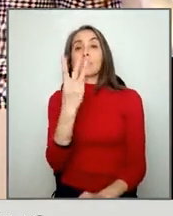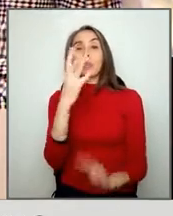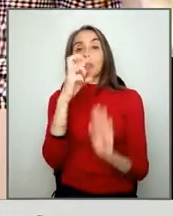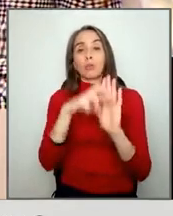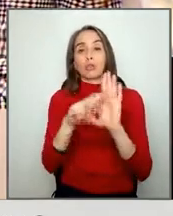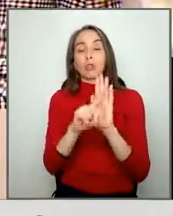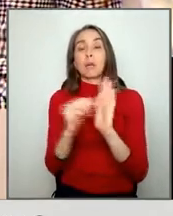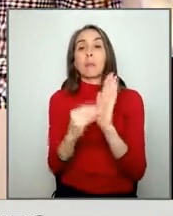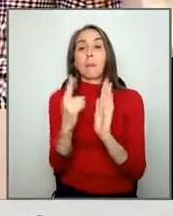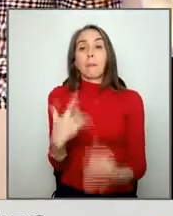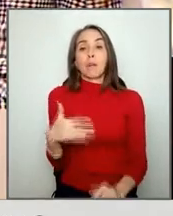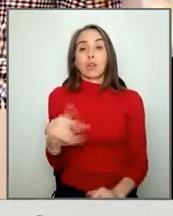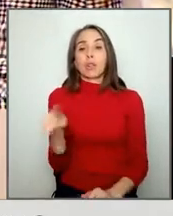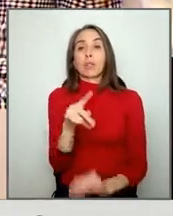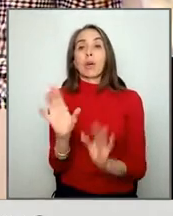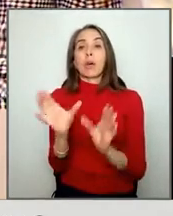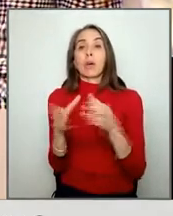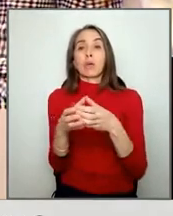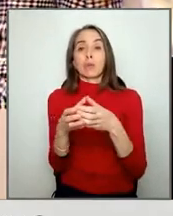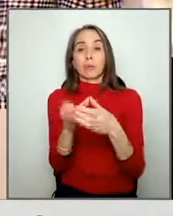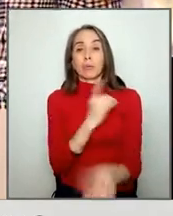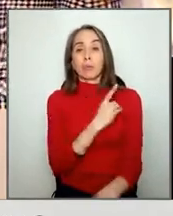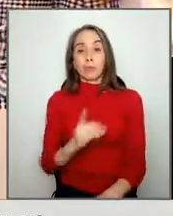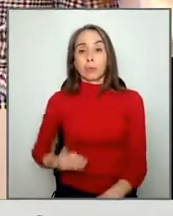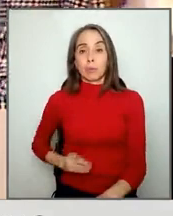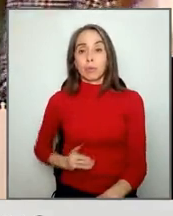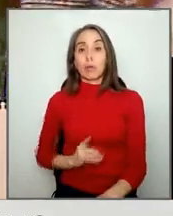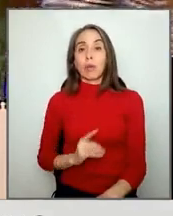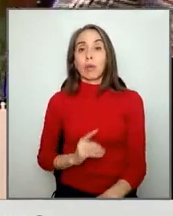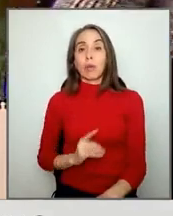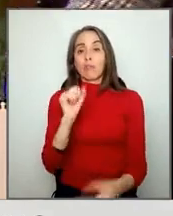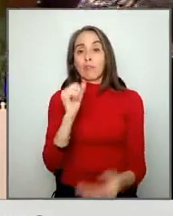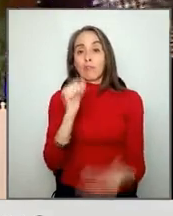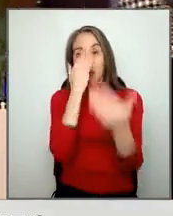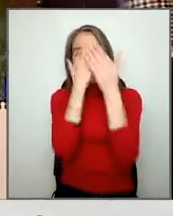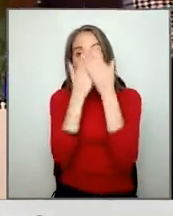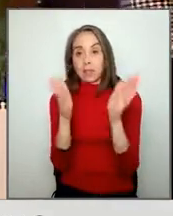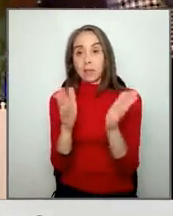por el comité del frente amplio en votación